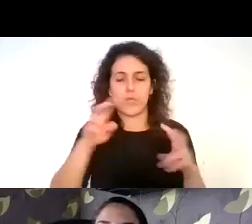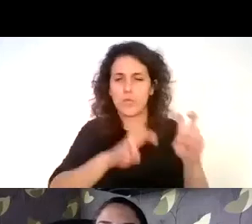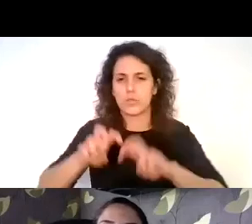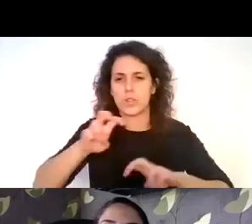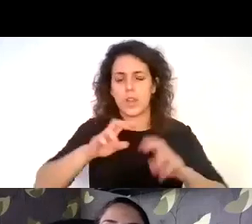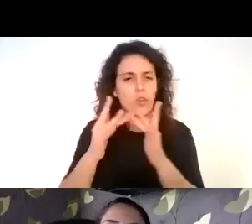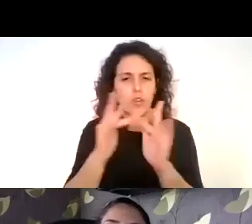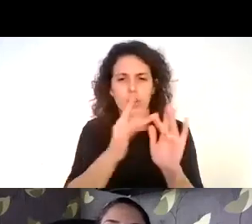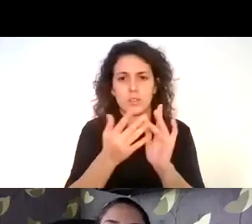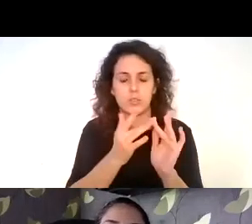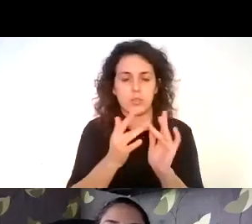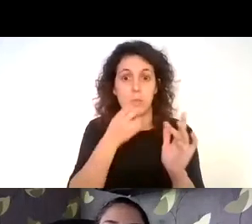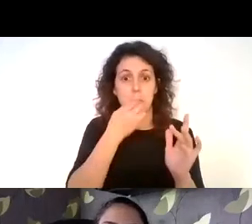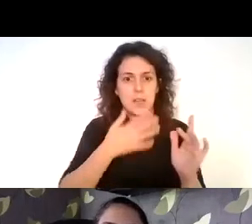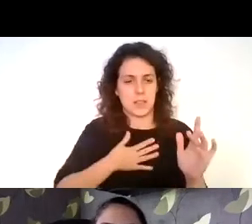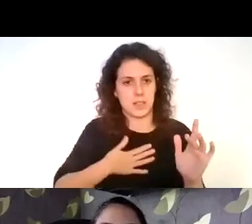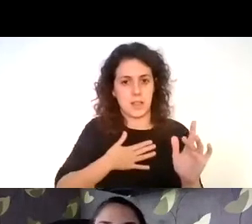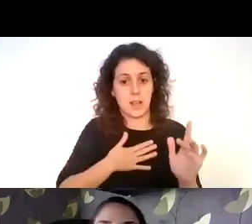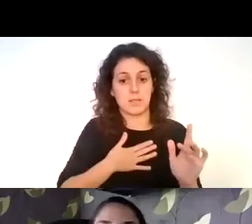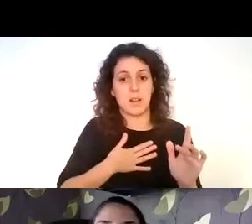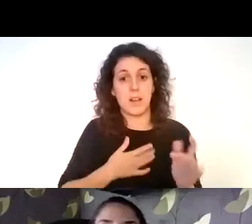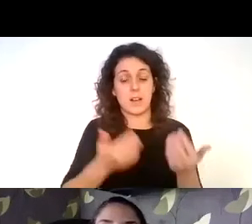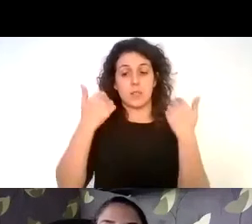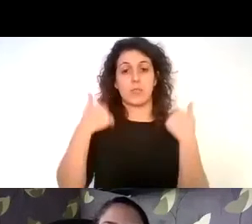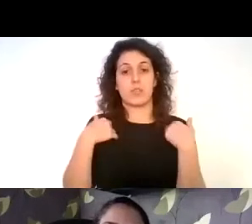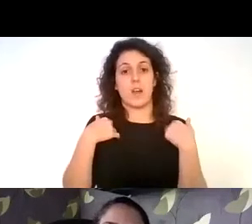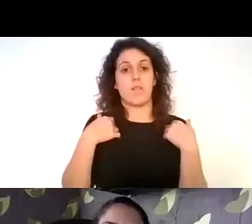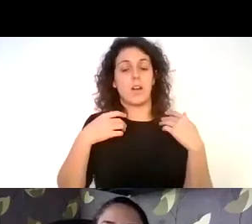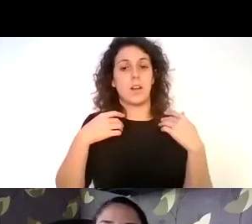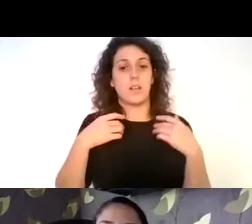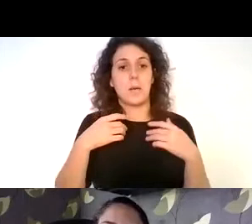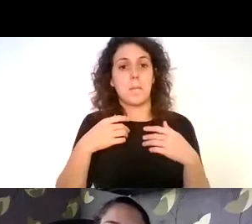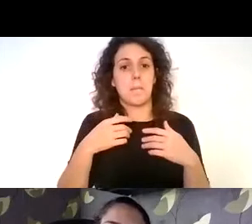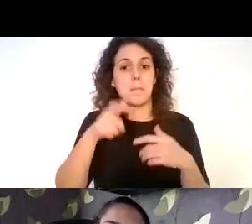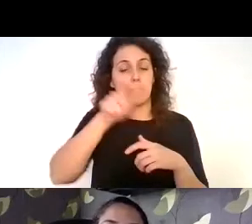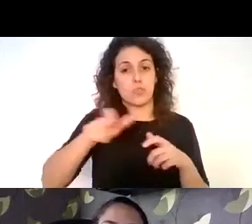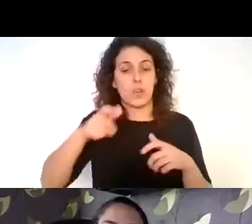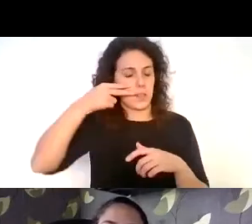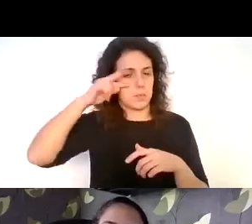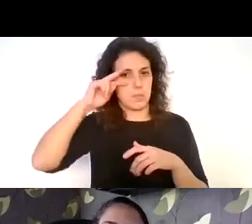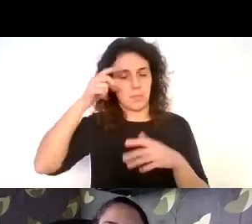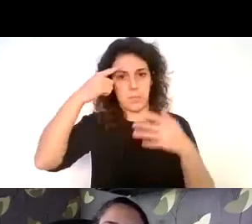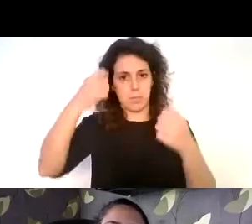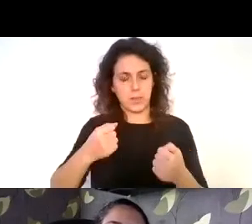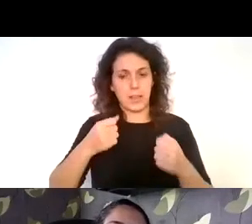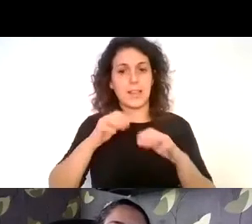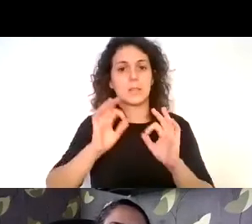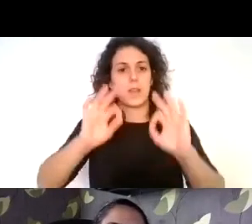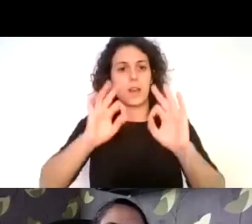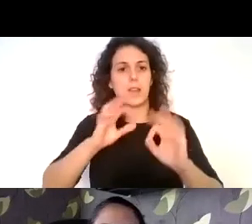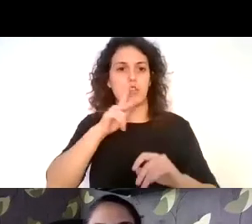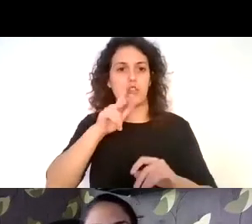bienestar dirigido por maestros certificados en Reiki y otras holísticas, especialidades holísticas, perdón.